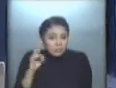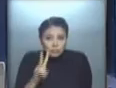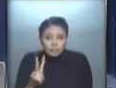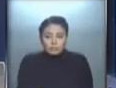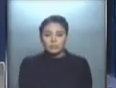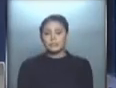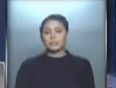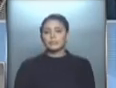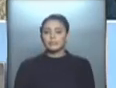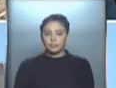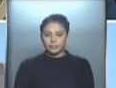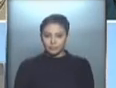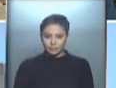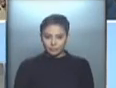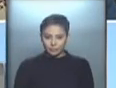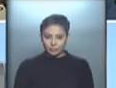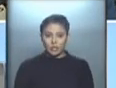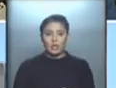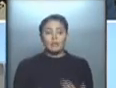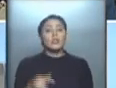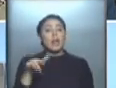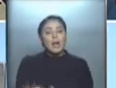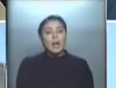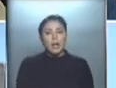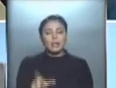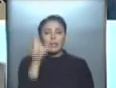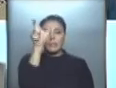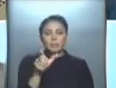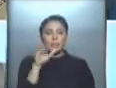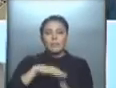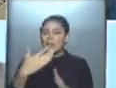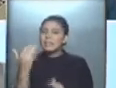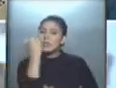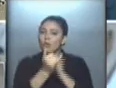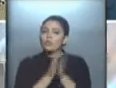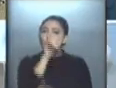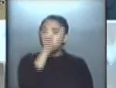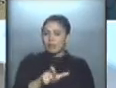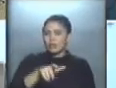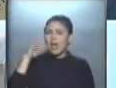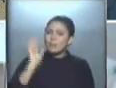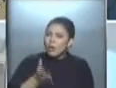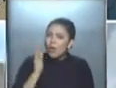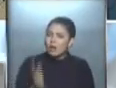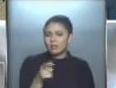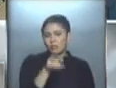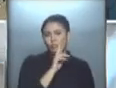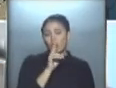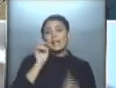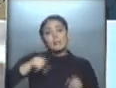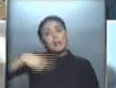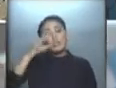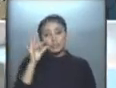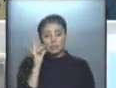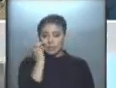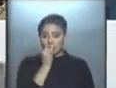vine bueno allí estaba el testimonio de los vecinos hablando de la agresividad de esta mujer hubo también un